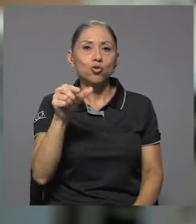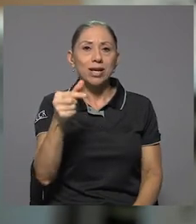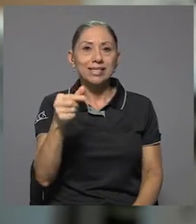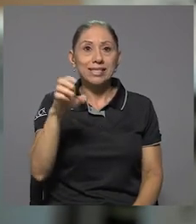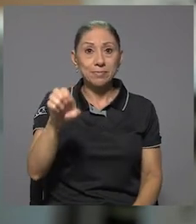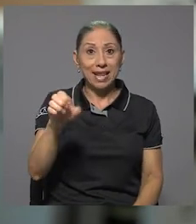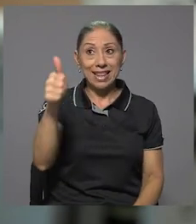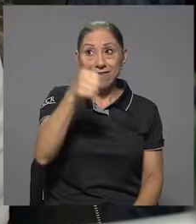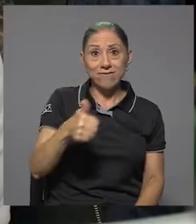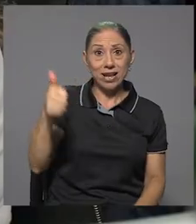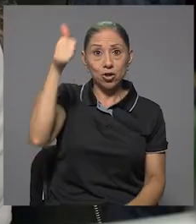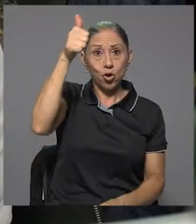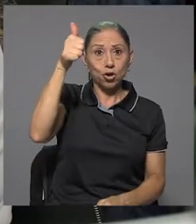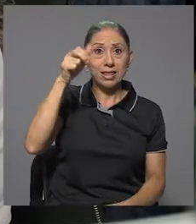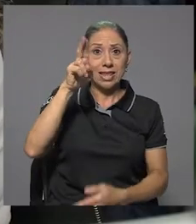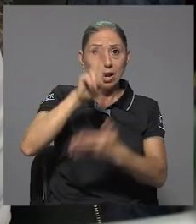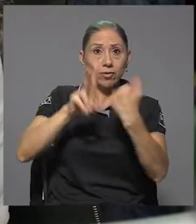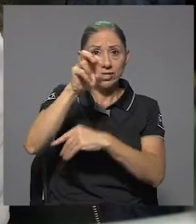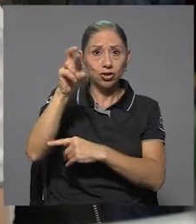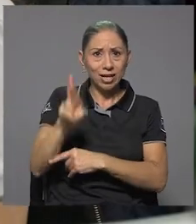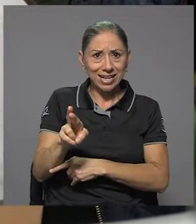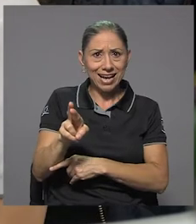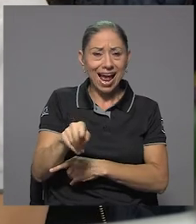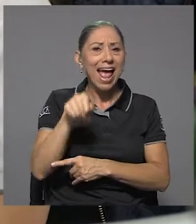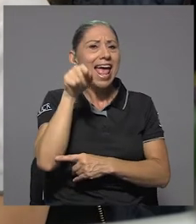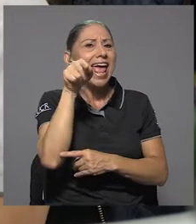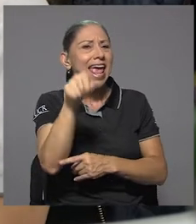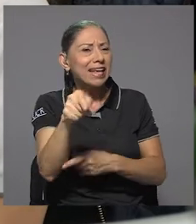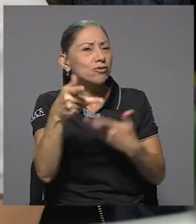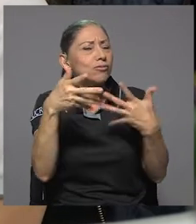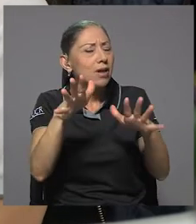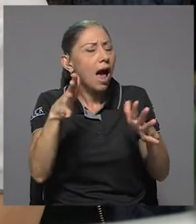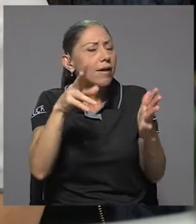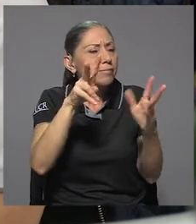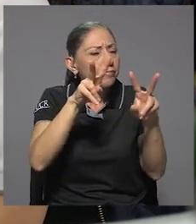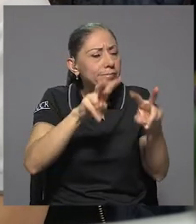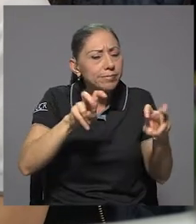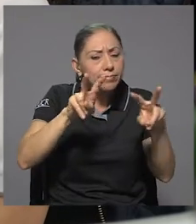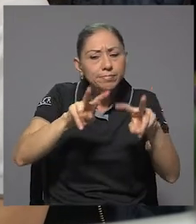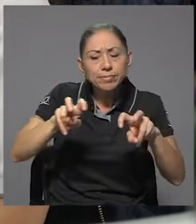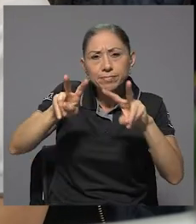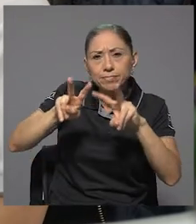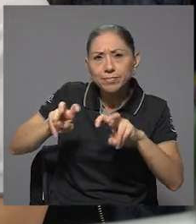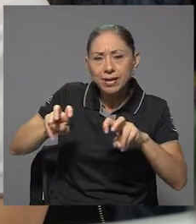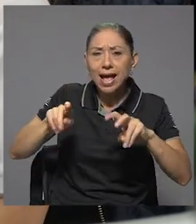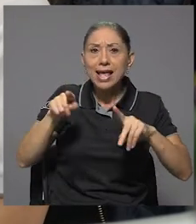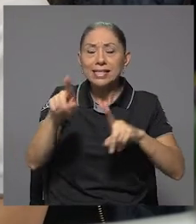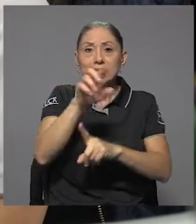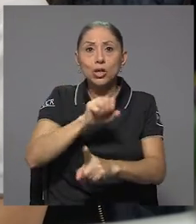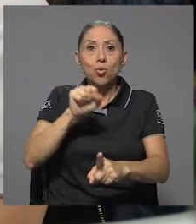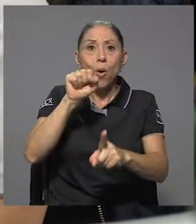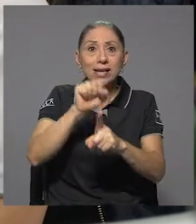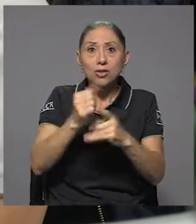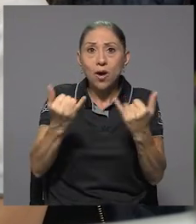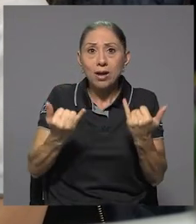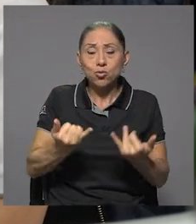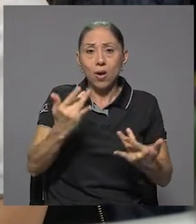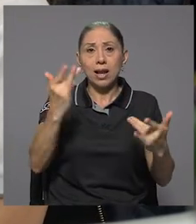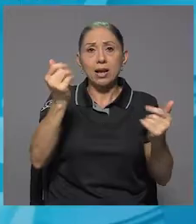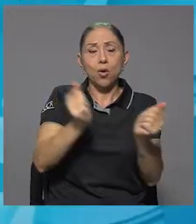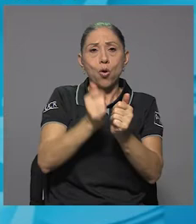de la institución, estas medidas responden a un profundo y detallado análisis de la situación epidemiológica